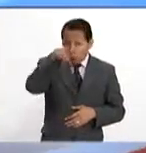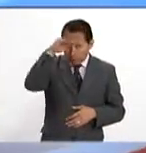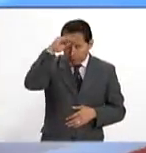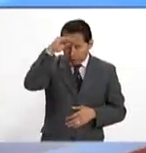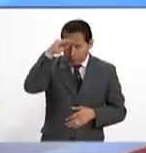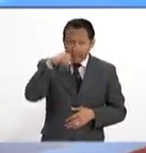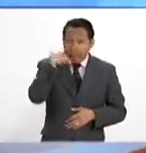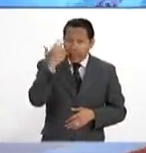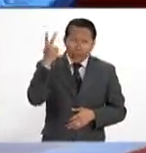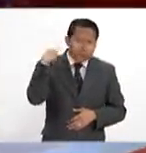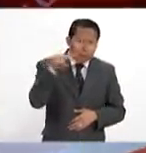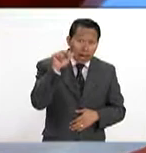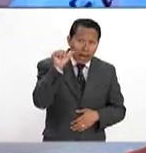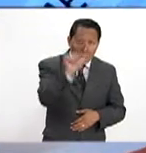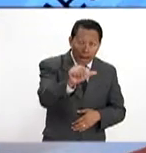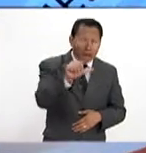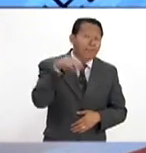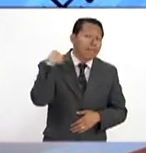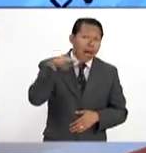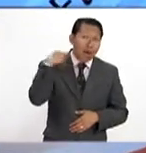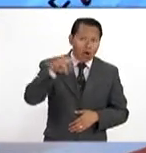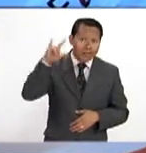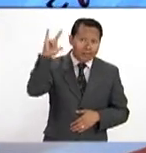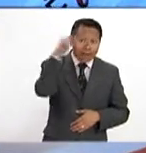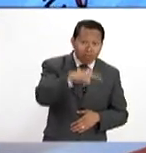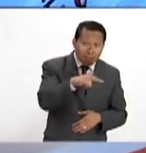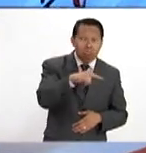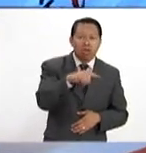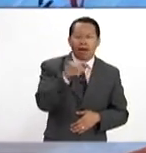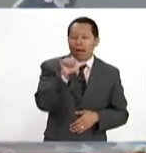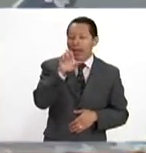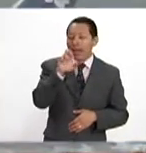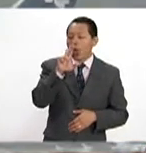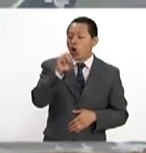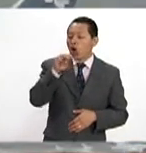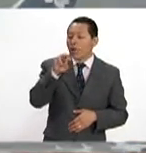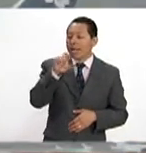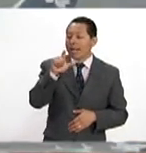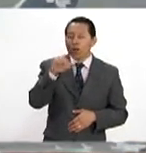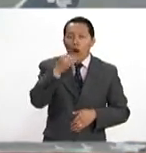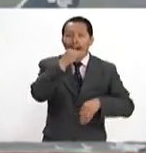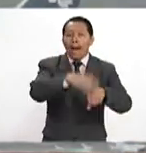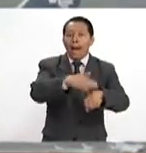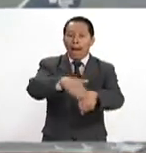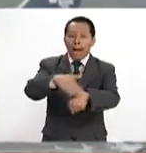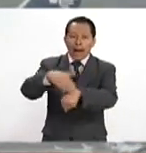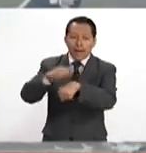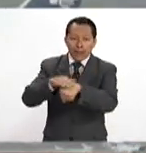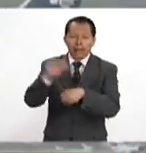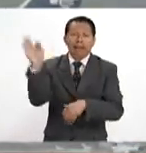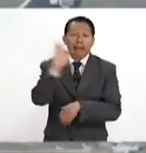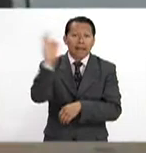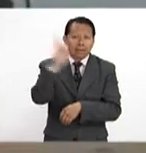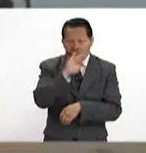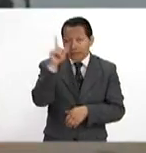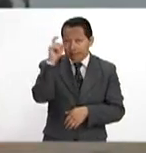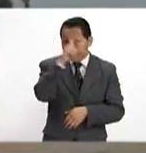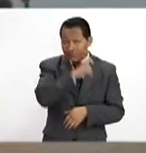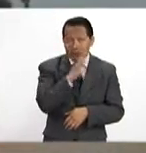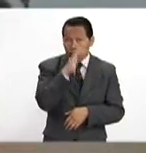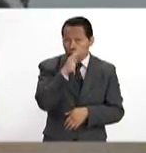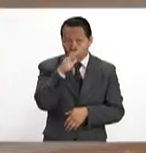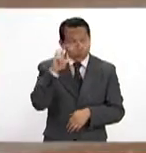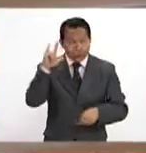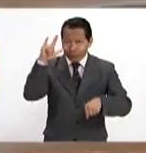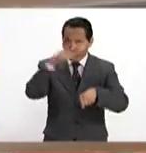viajar hacia Veracruz en avión, ponga atención porque Aeroméxico alertó a sus usuarios por la tormenta Franklin, la cual podría afectar los vuelos que van hacia